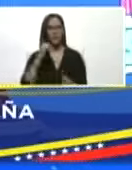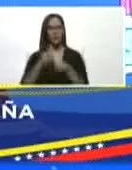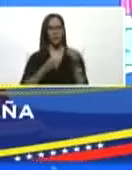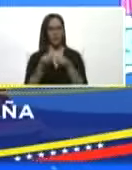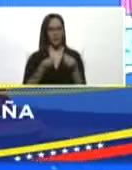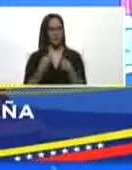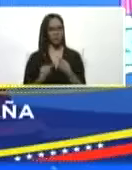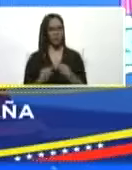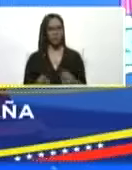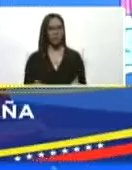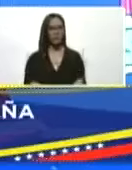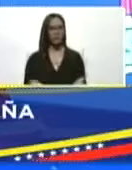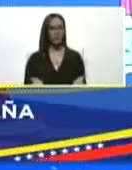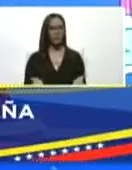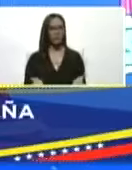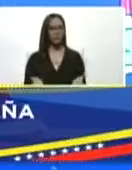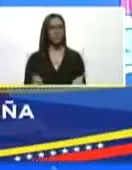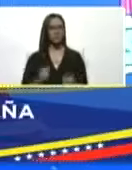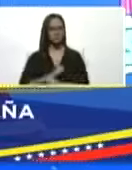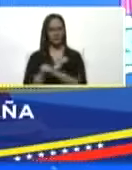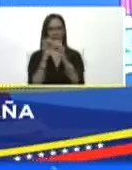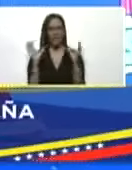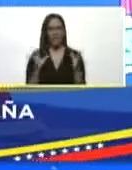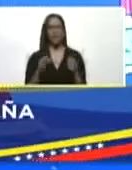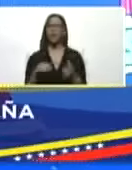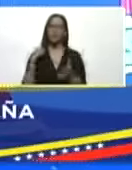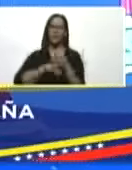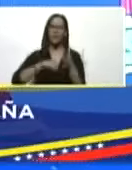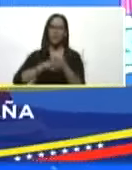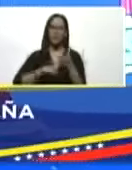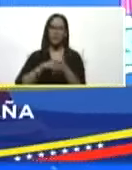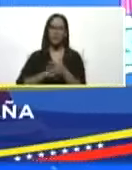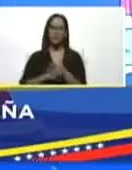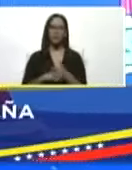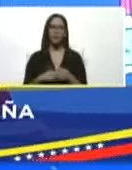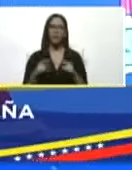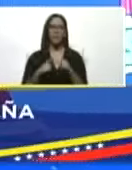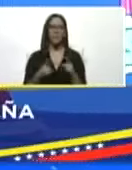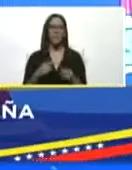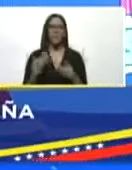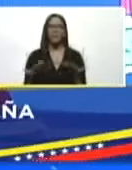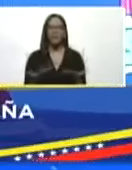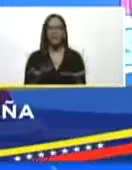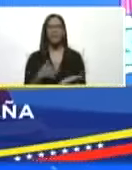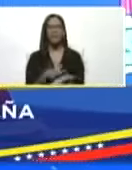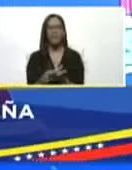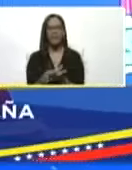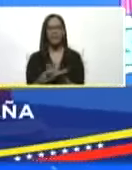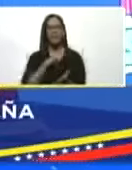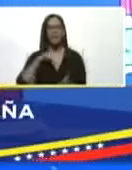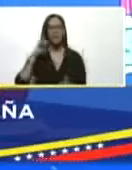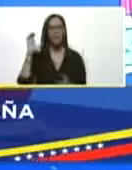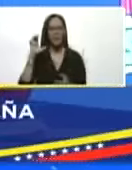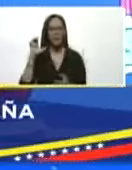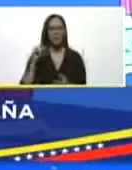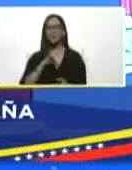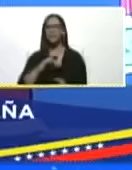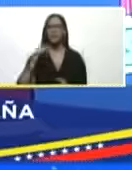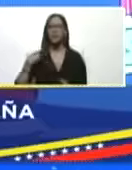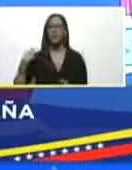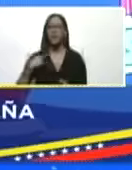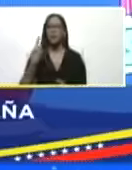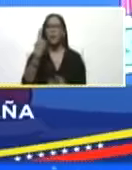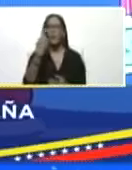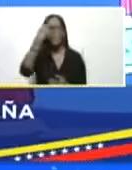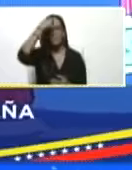cosita, sin lugar a duda, hemos batallado. Pero ¿qué sería de nuestro país si no tuviéramos un